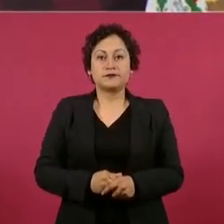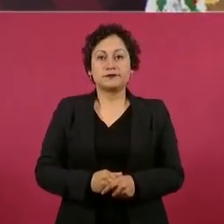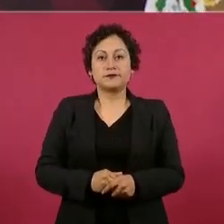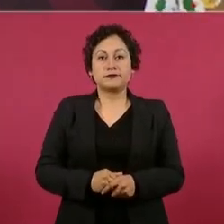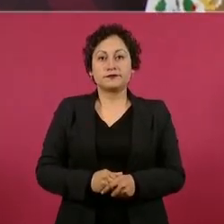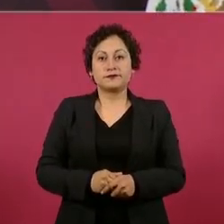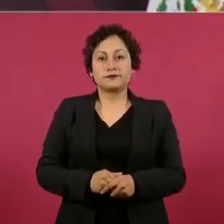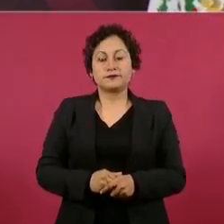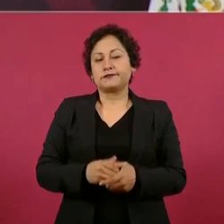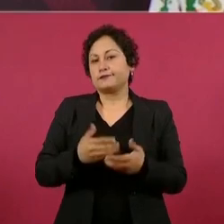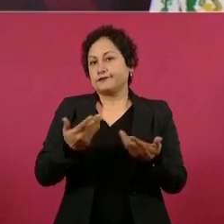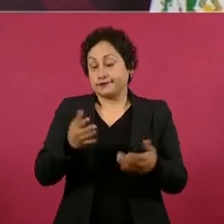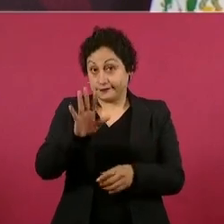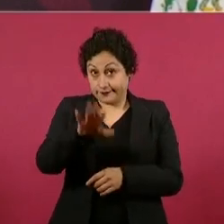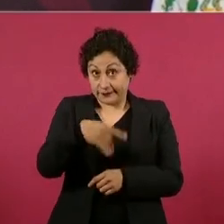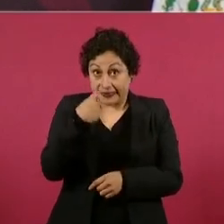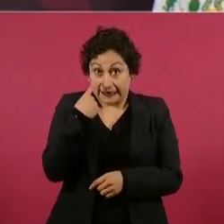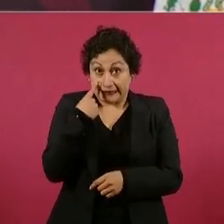Es una transición